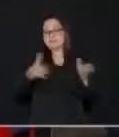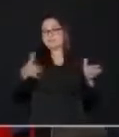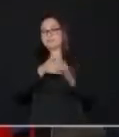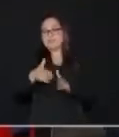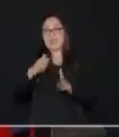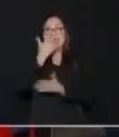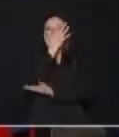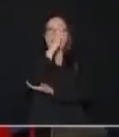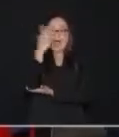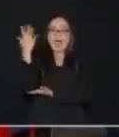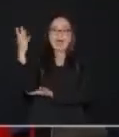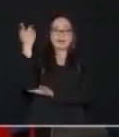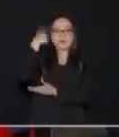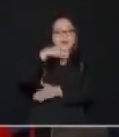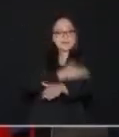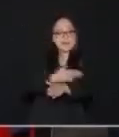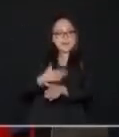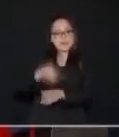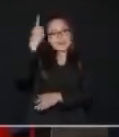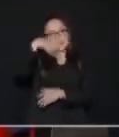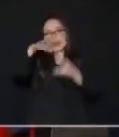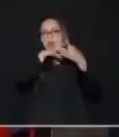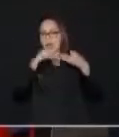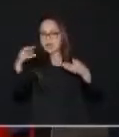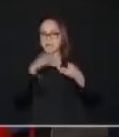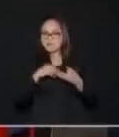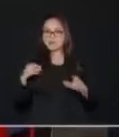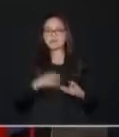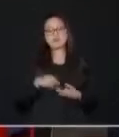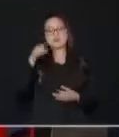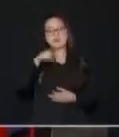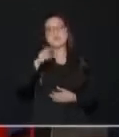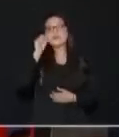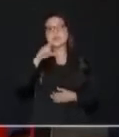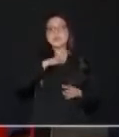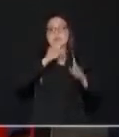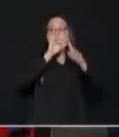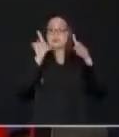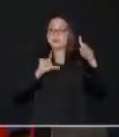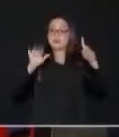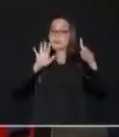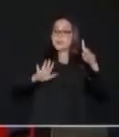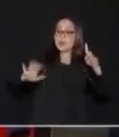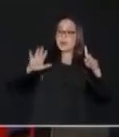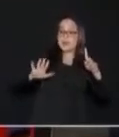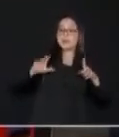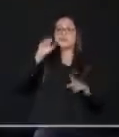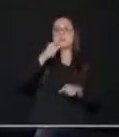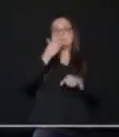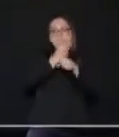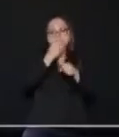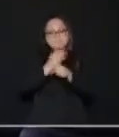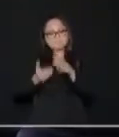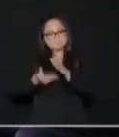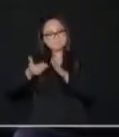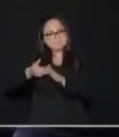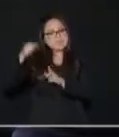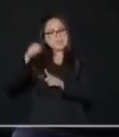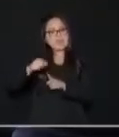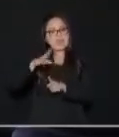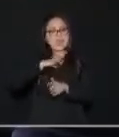en el sur sureste se rehabilitarán como ya lo expresé las refinerías